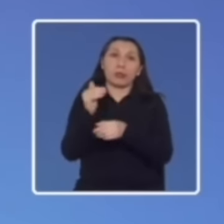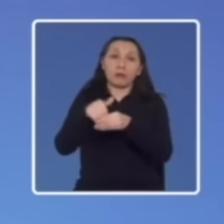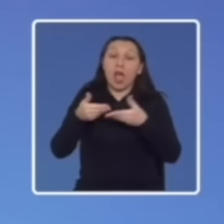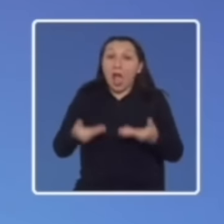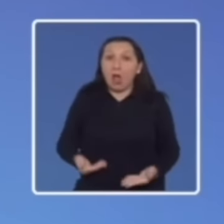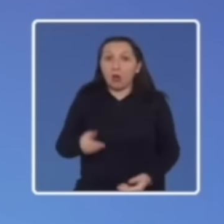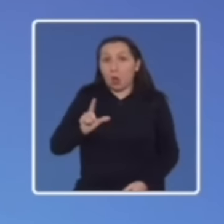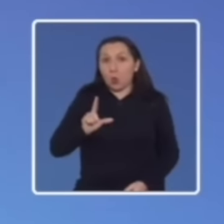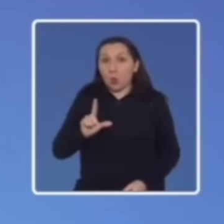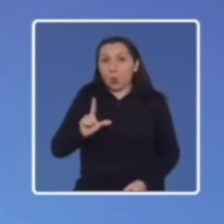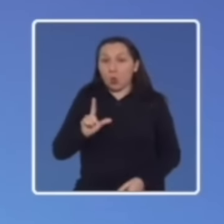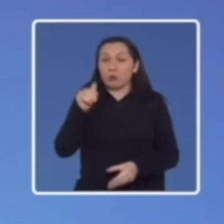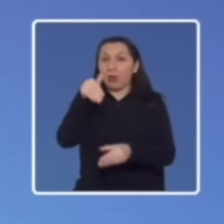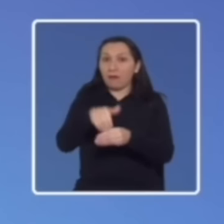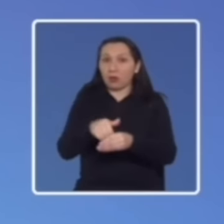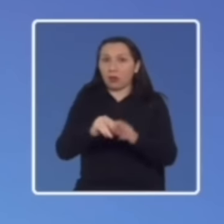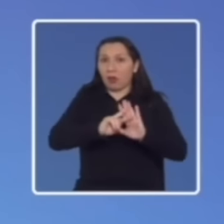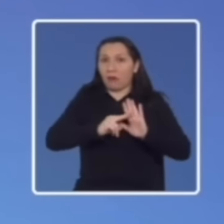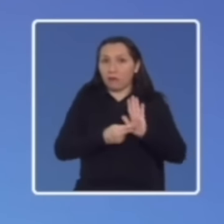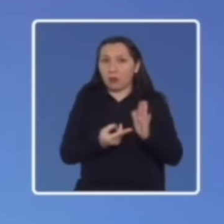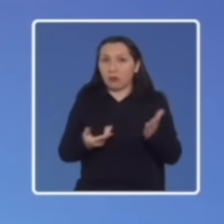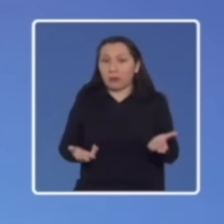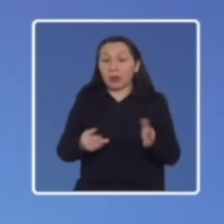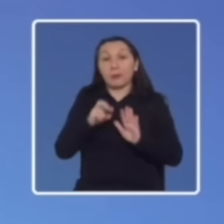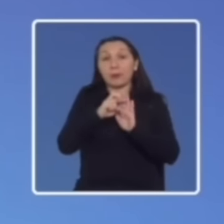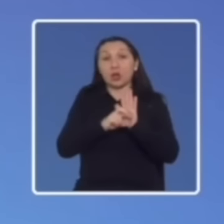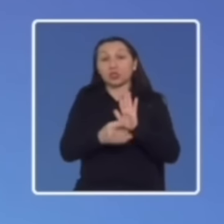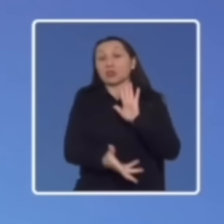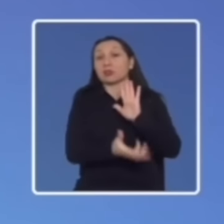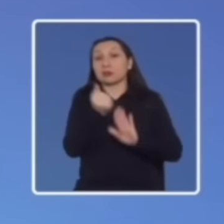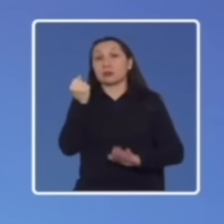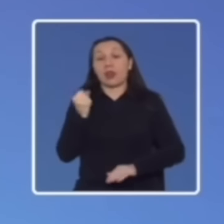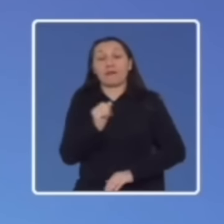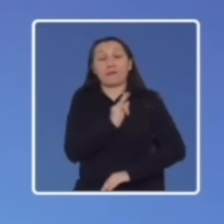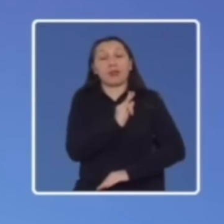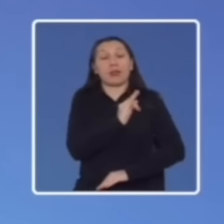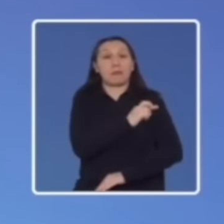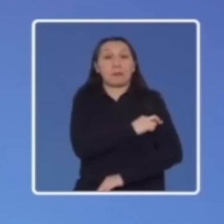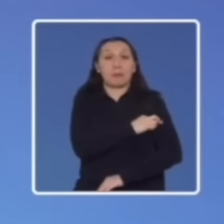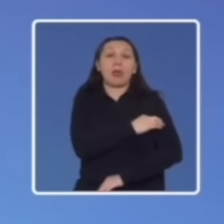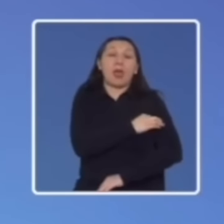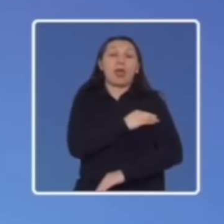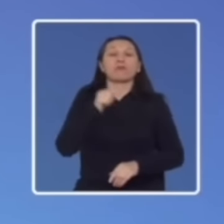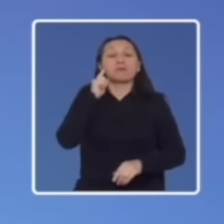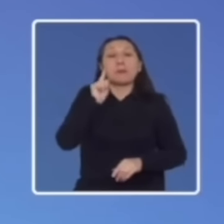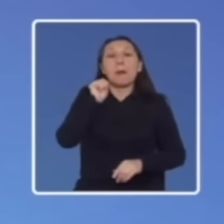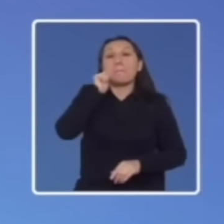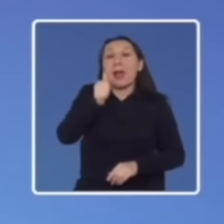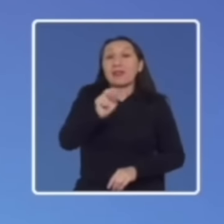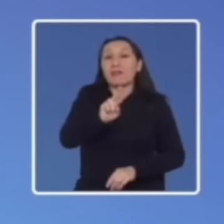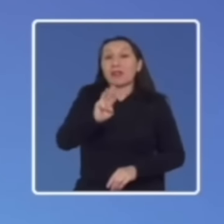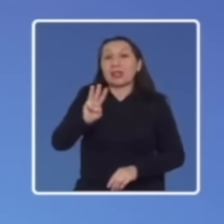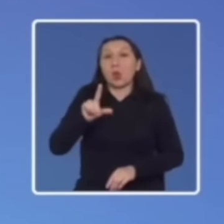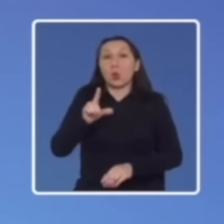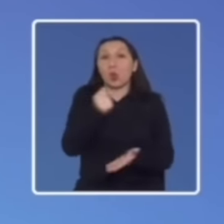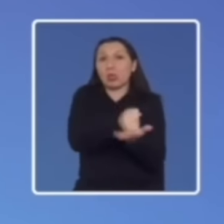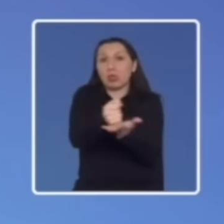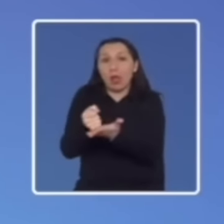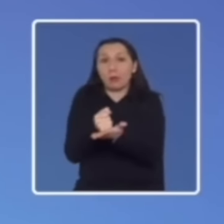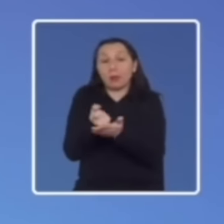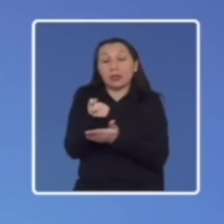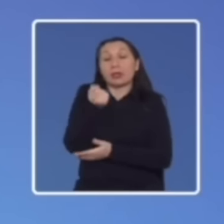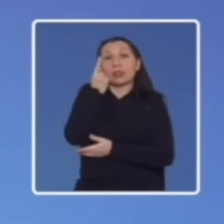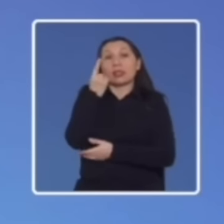vamos en julio eh los proyectos de retiro se empezarían a legislar o a tramitar mañana 23 de Julio